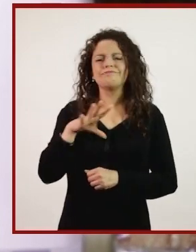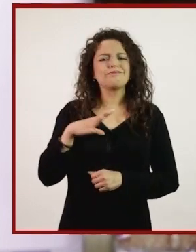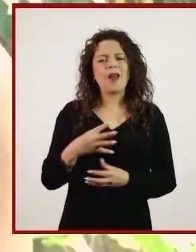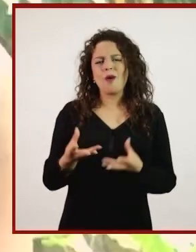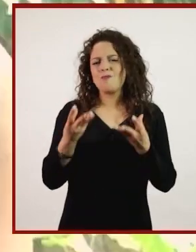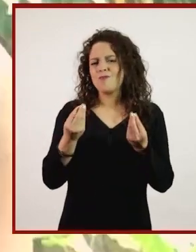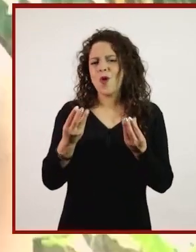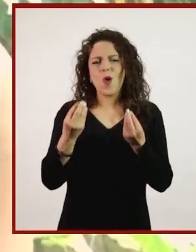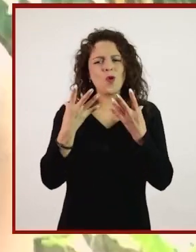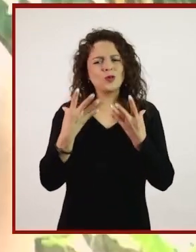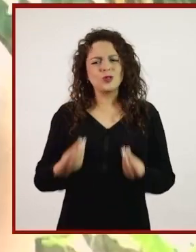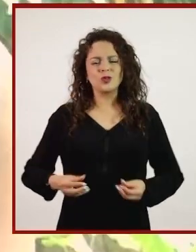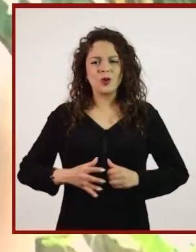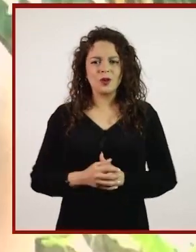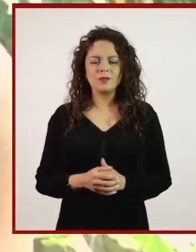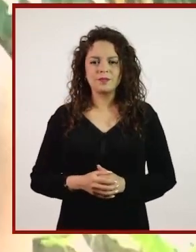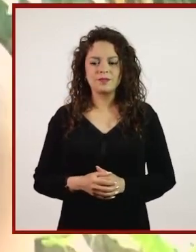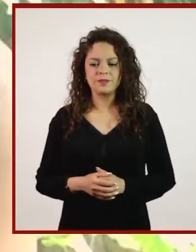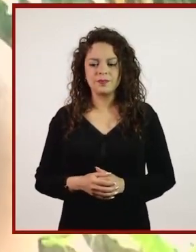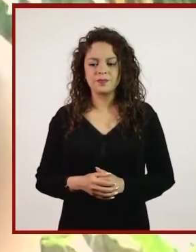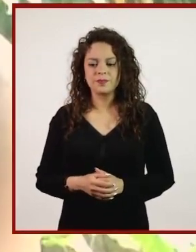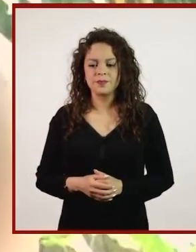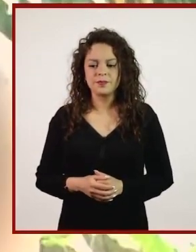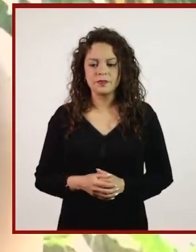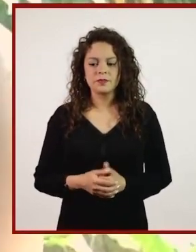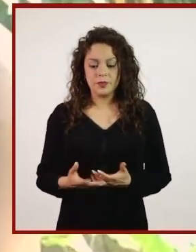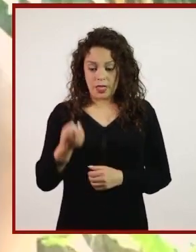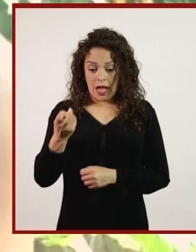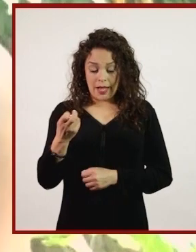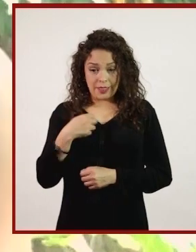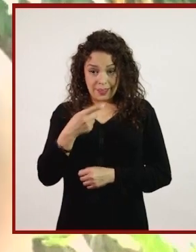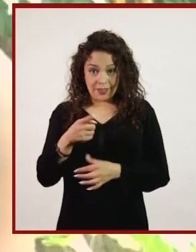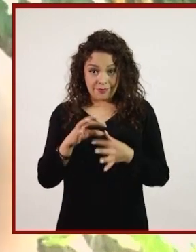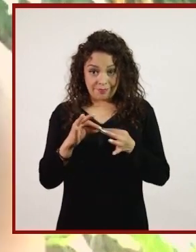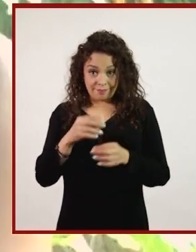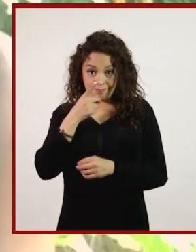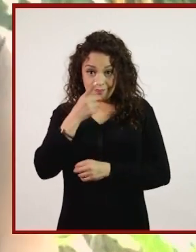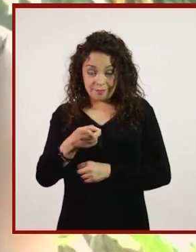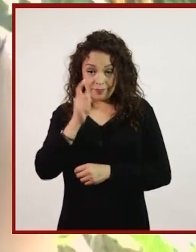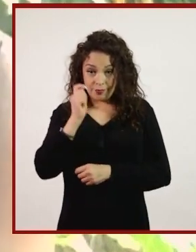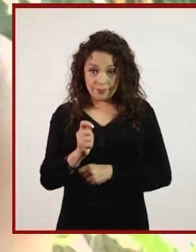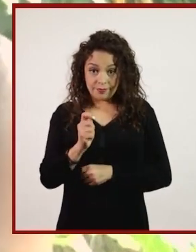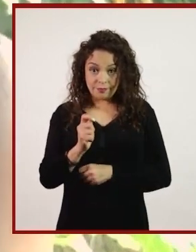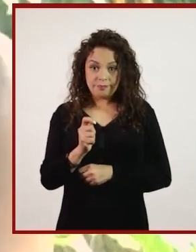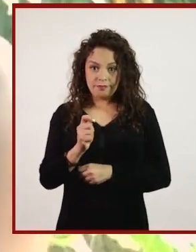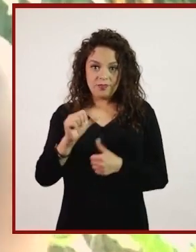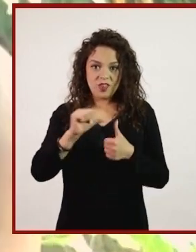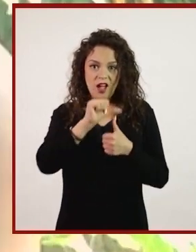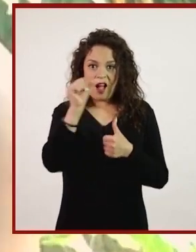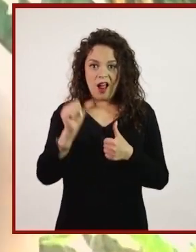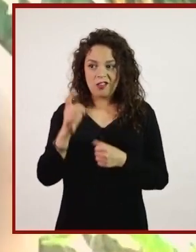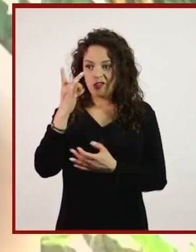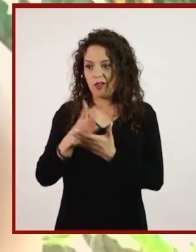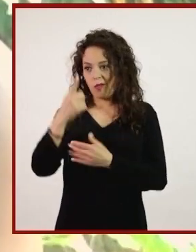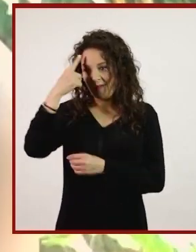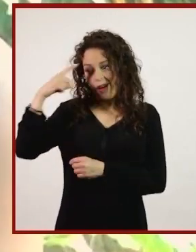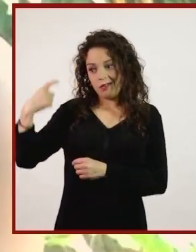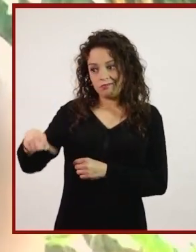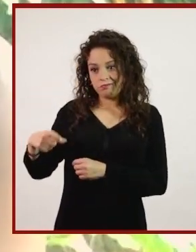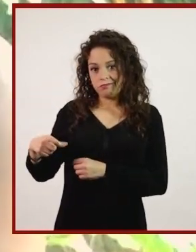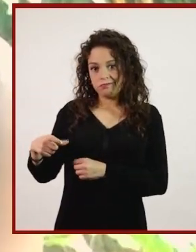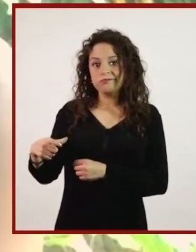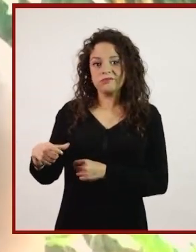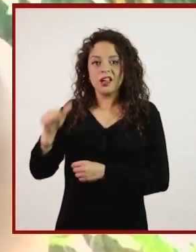asociaciones que nos ayuden para este tipo de proyectos? Sí, un montón. Claro, lo que pasa es que de pronto, justo en esto que